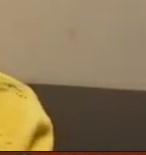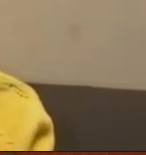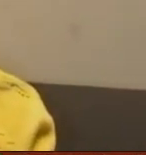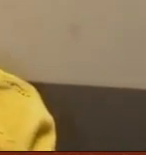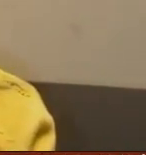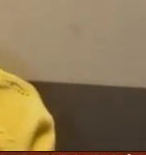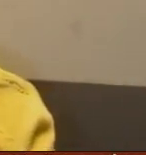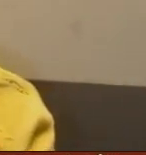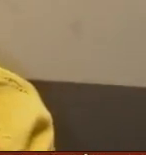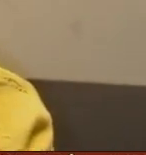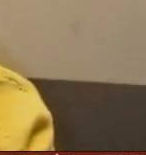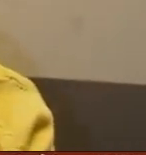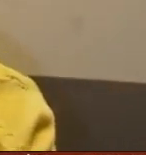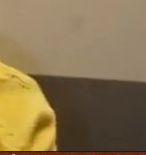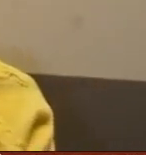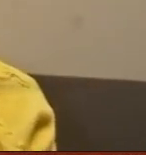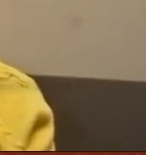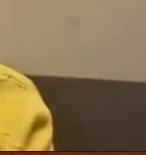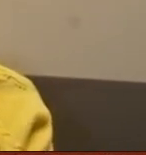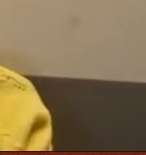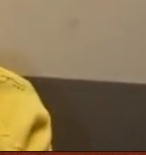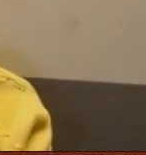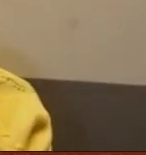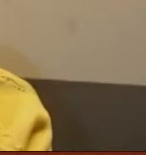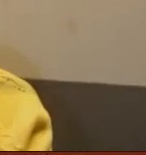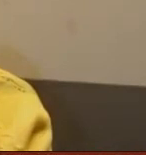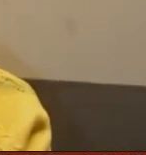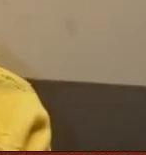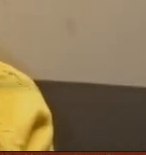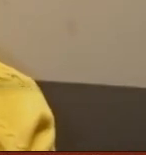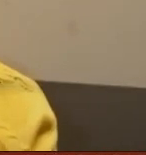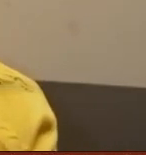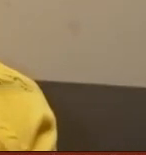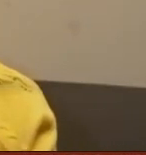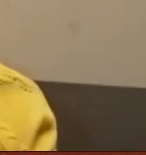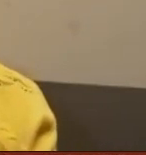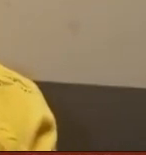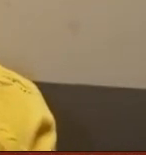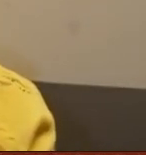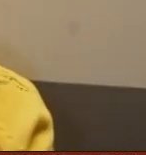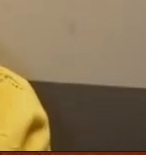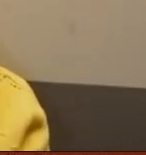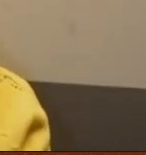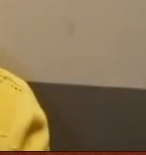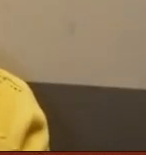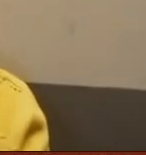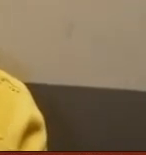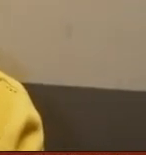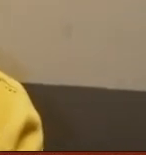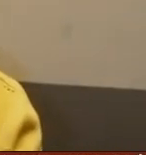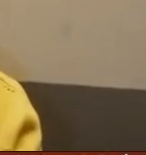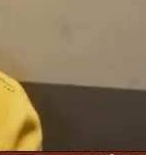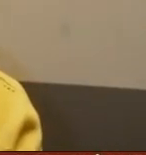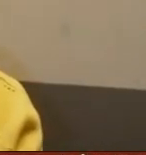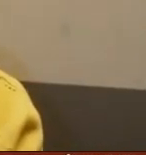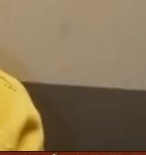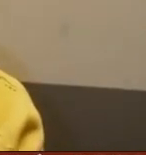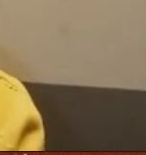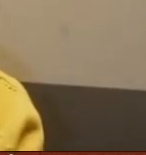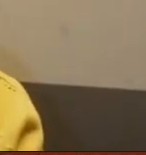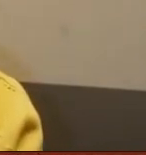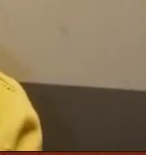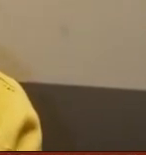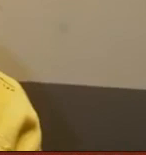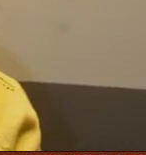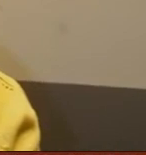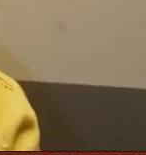país, de Rumania a Estados Unidos, y cómo la autora logra meterse en el personaje, quizá no en la persona, pero